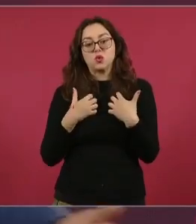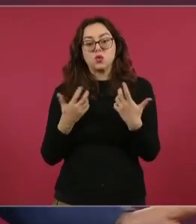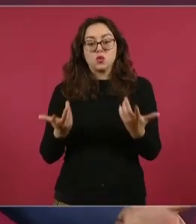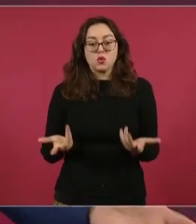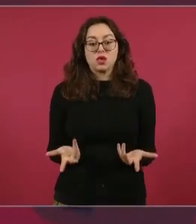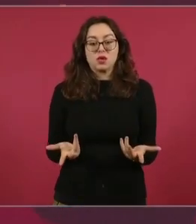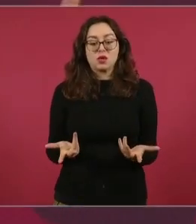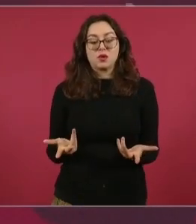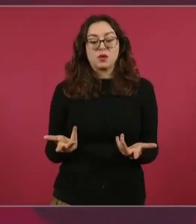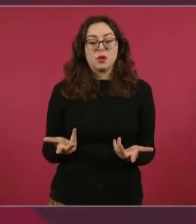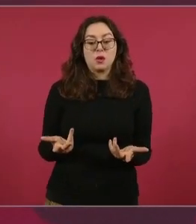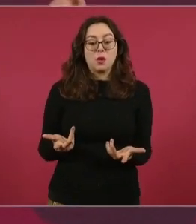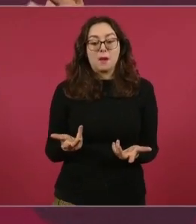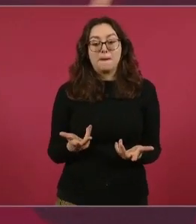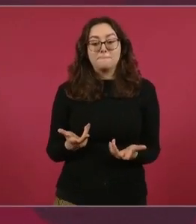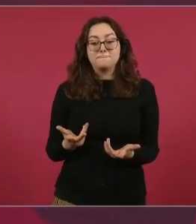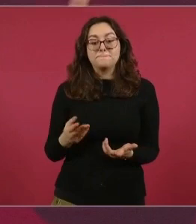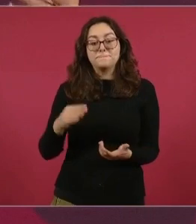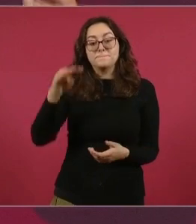porque pensaron de que